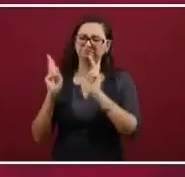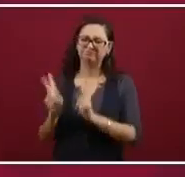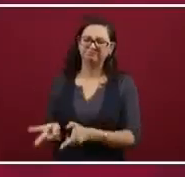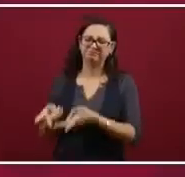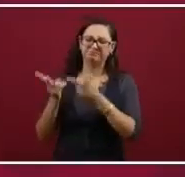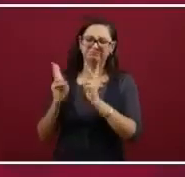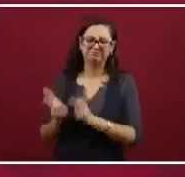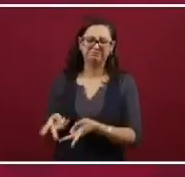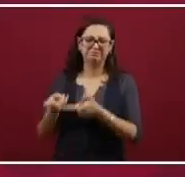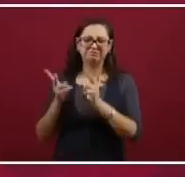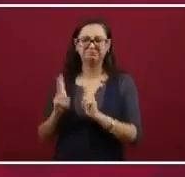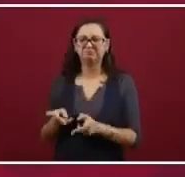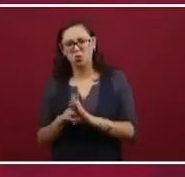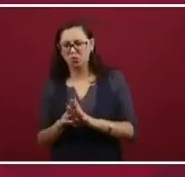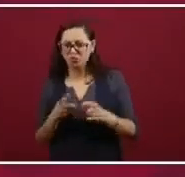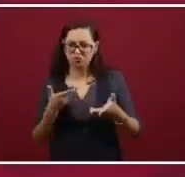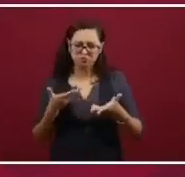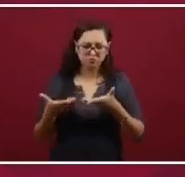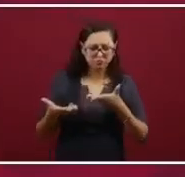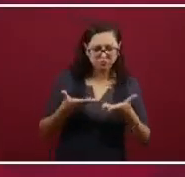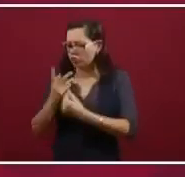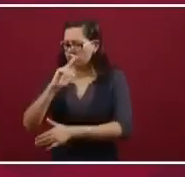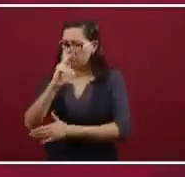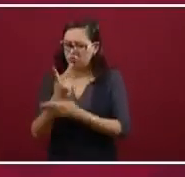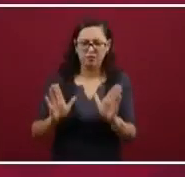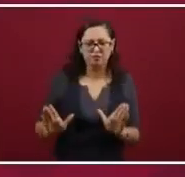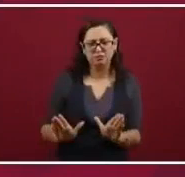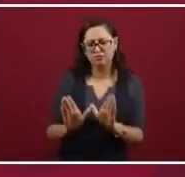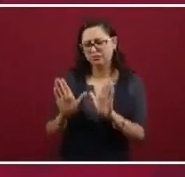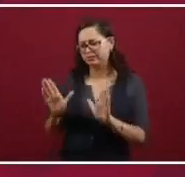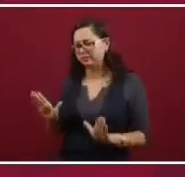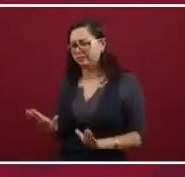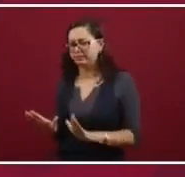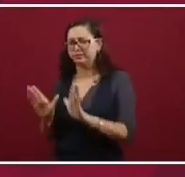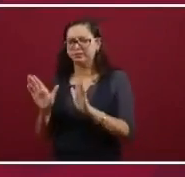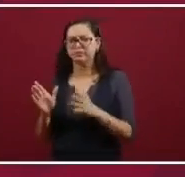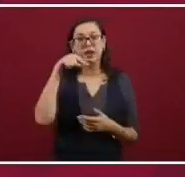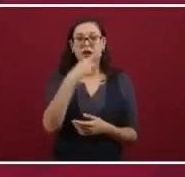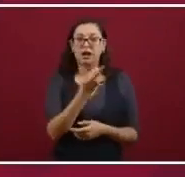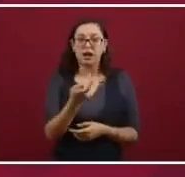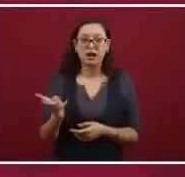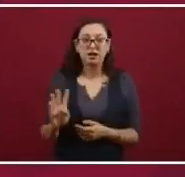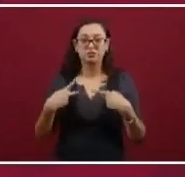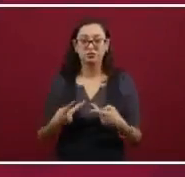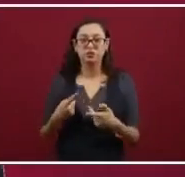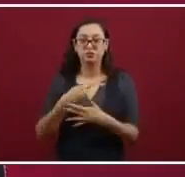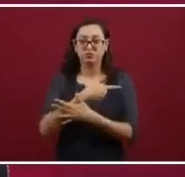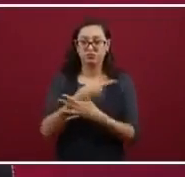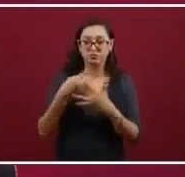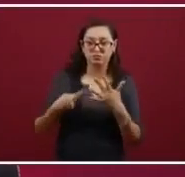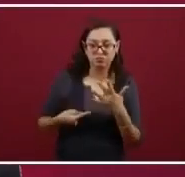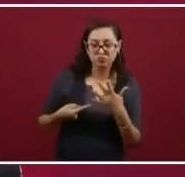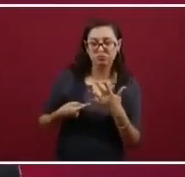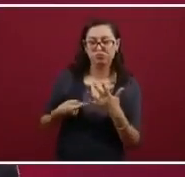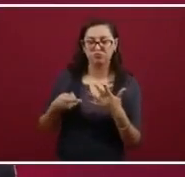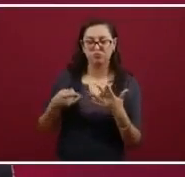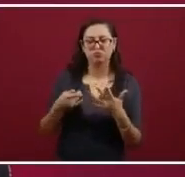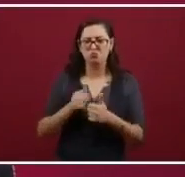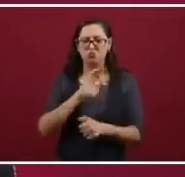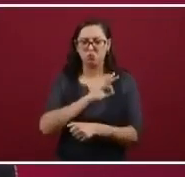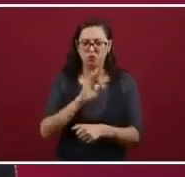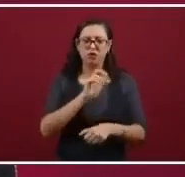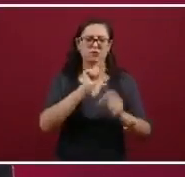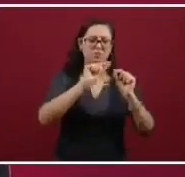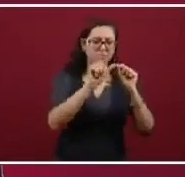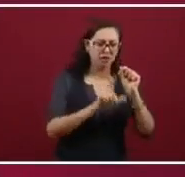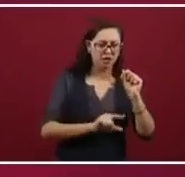de programas conjuntos para dar opciones en México, en El Salvador.